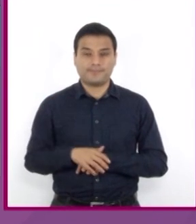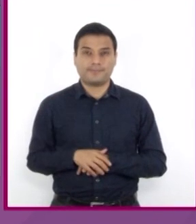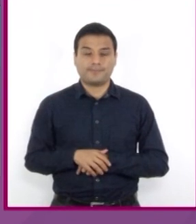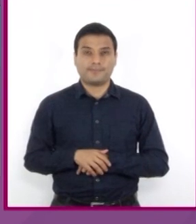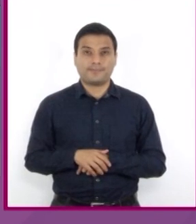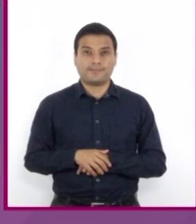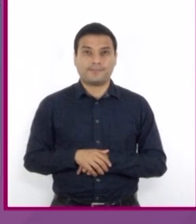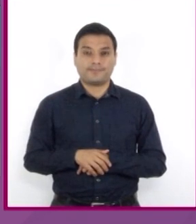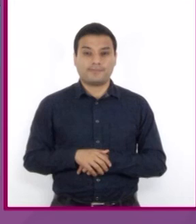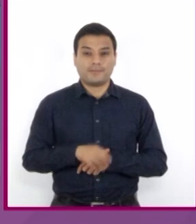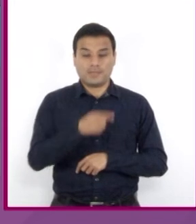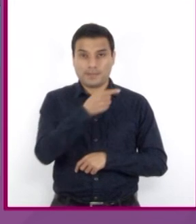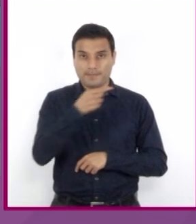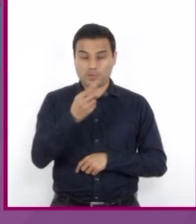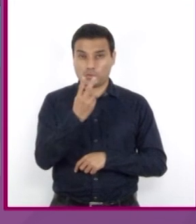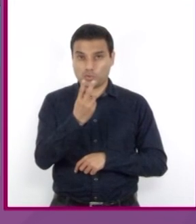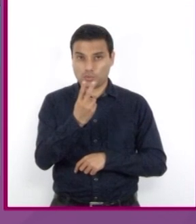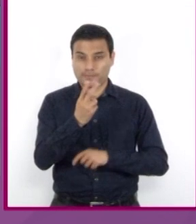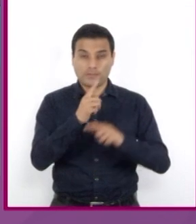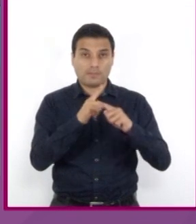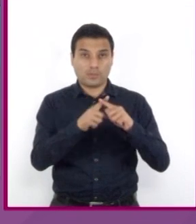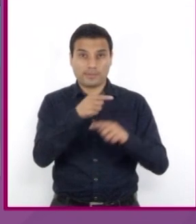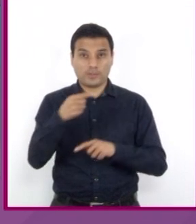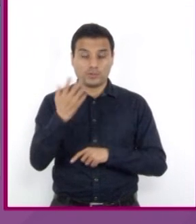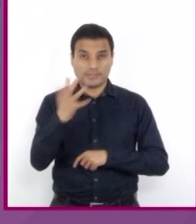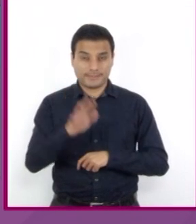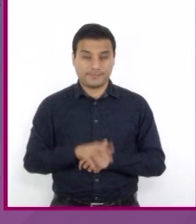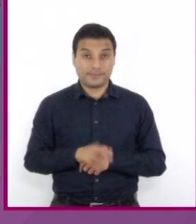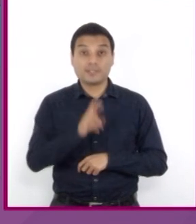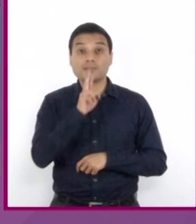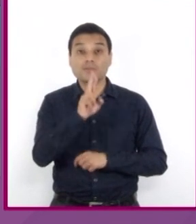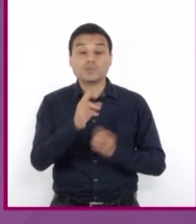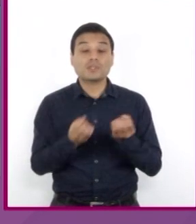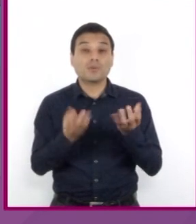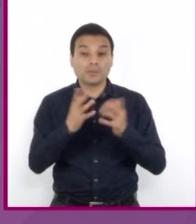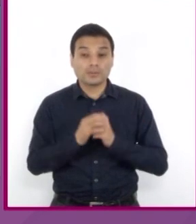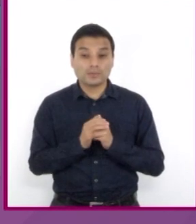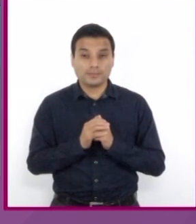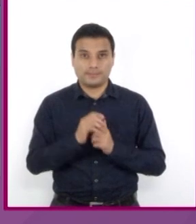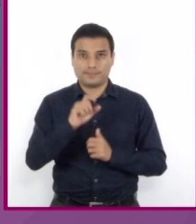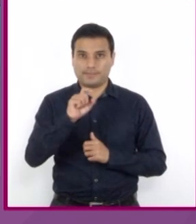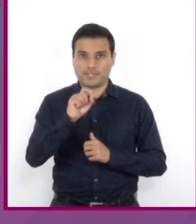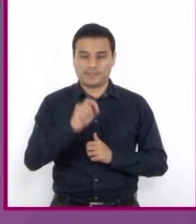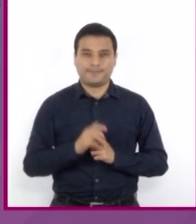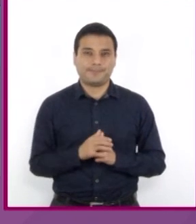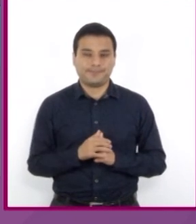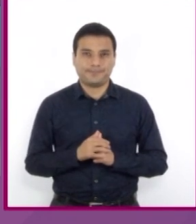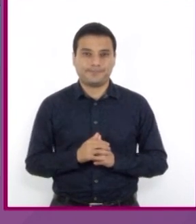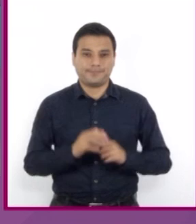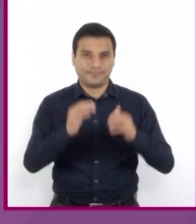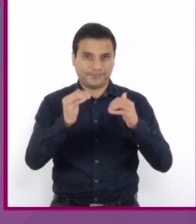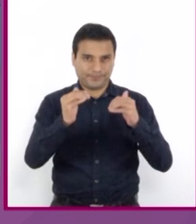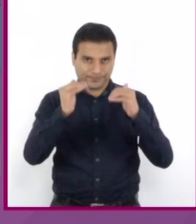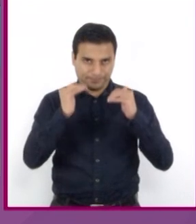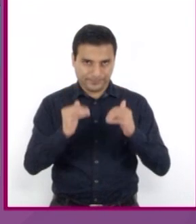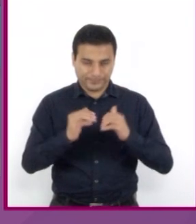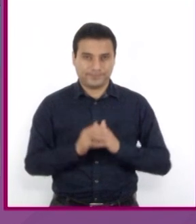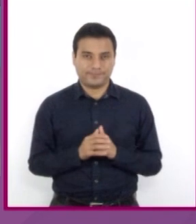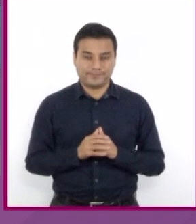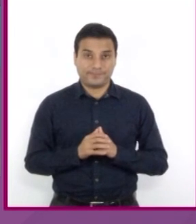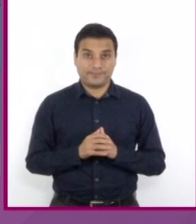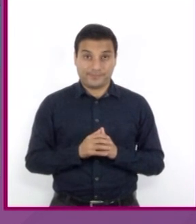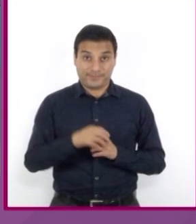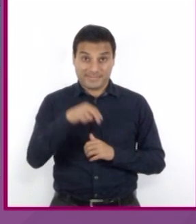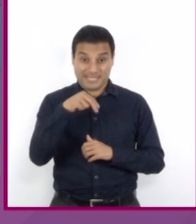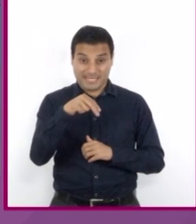quedando 2 negativo por 10 negativo, dando como resultado 20. Ahora, si el segundo valor